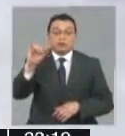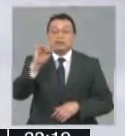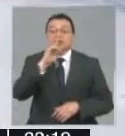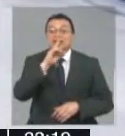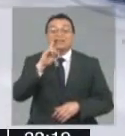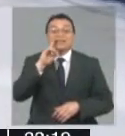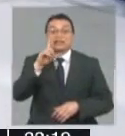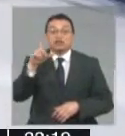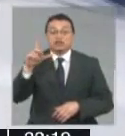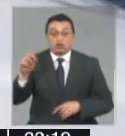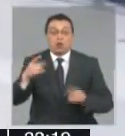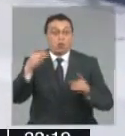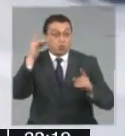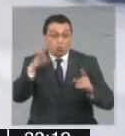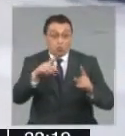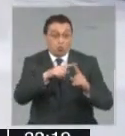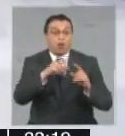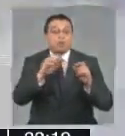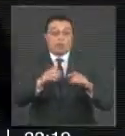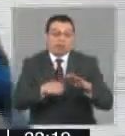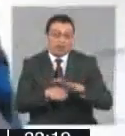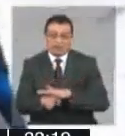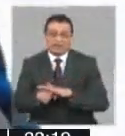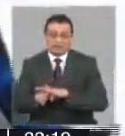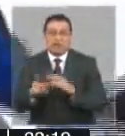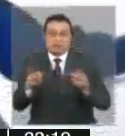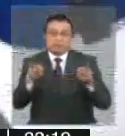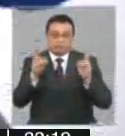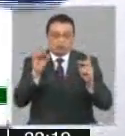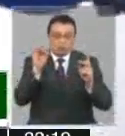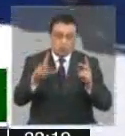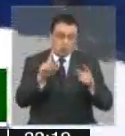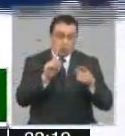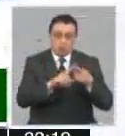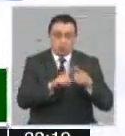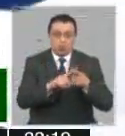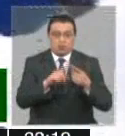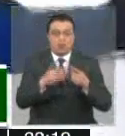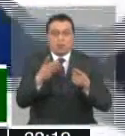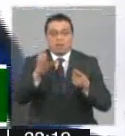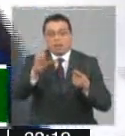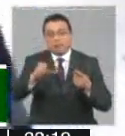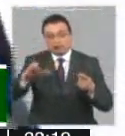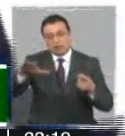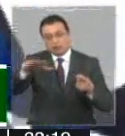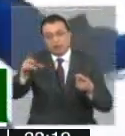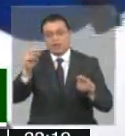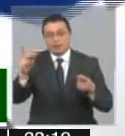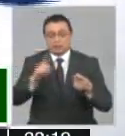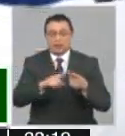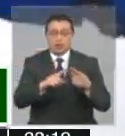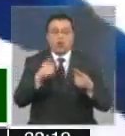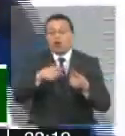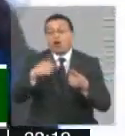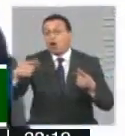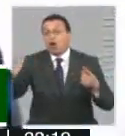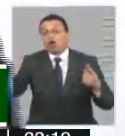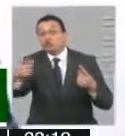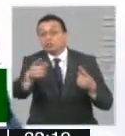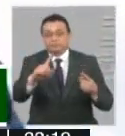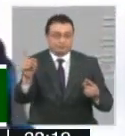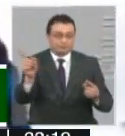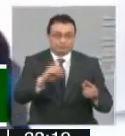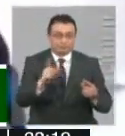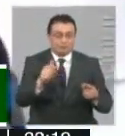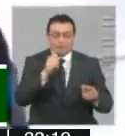centro esquí que conozco que tiene buena accesibilidad para personas con discapacidad. Pero los otros no,